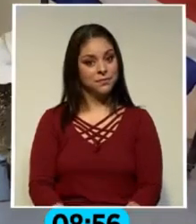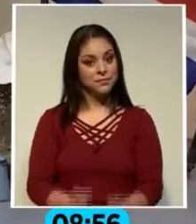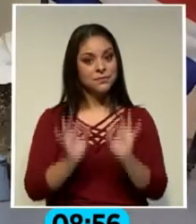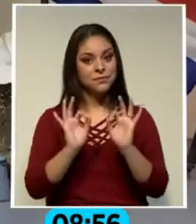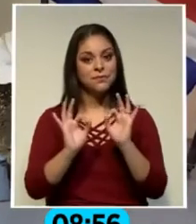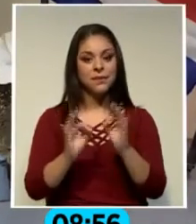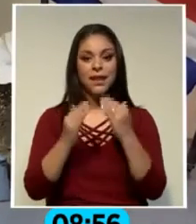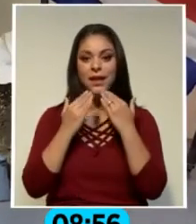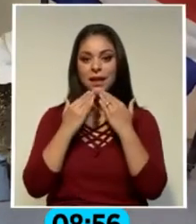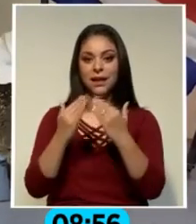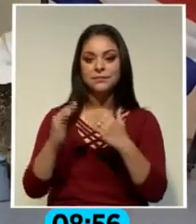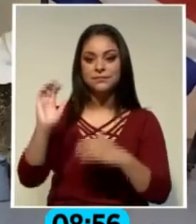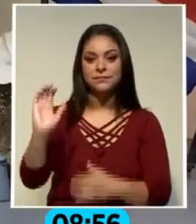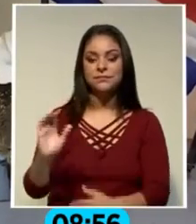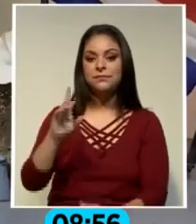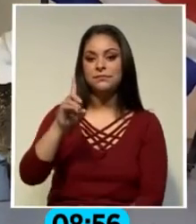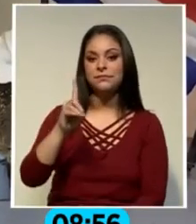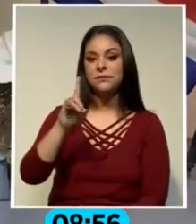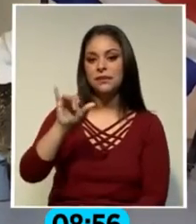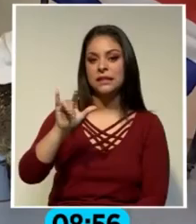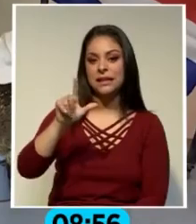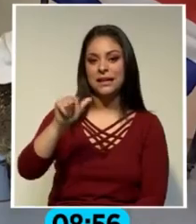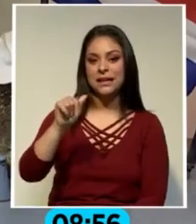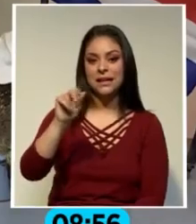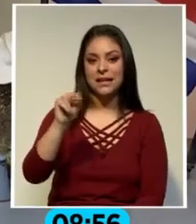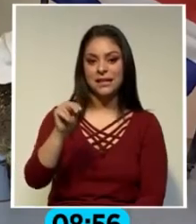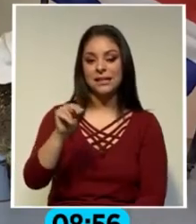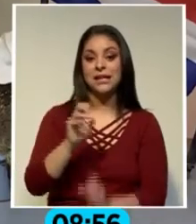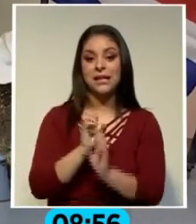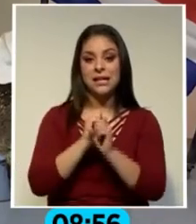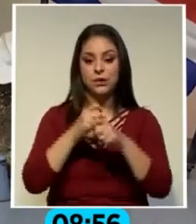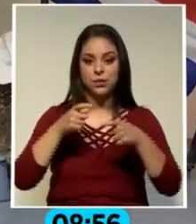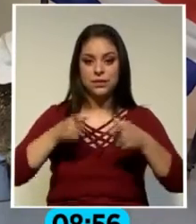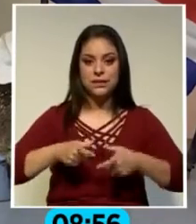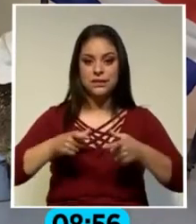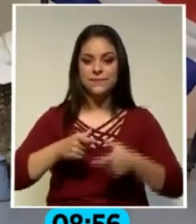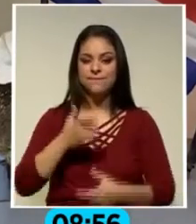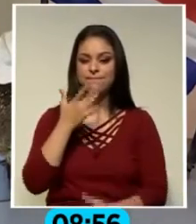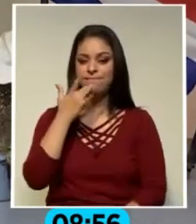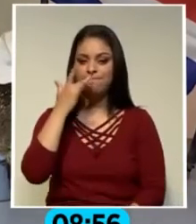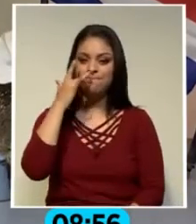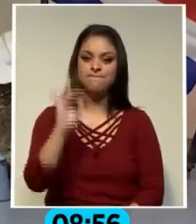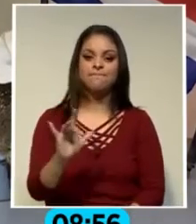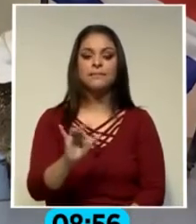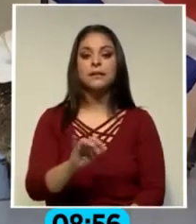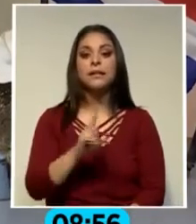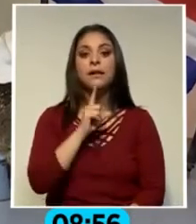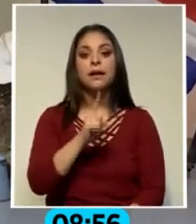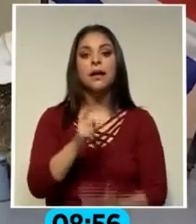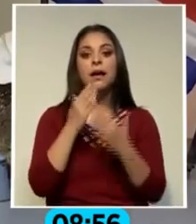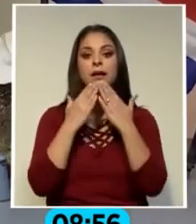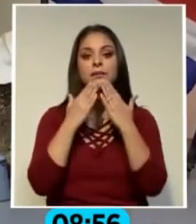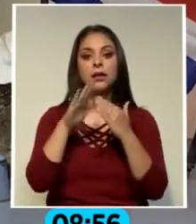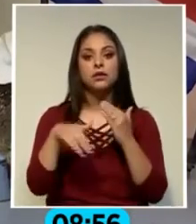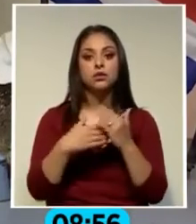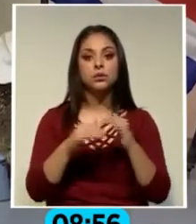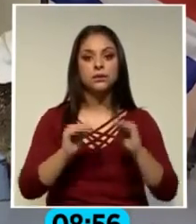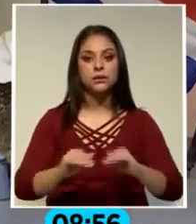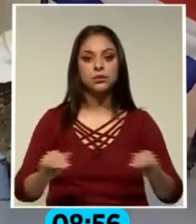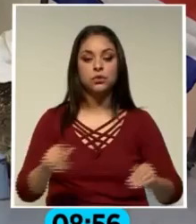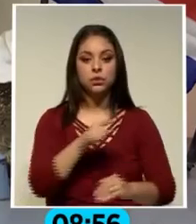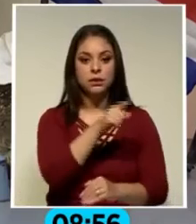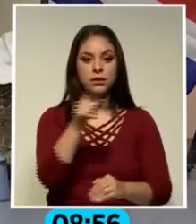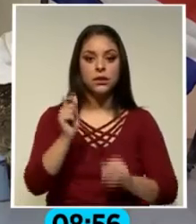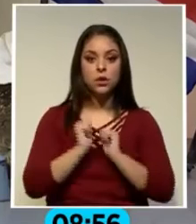Bien, agradecerle a Dylan porque hizo esas tartaletas que le quedaron sabrosísimas. Y de verdad agradecerles a todos los niños y las niñas que nos han